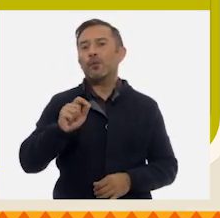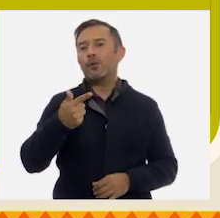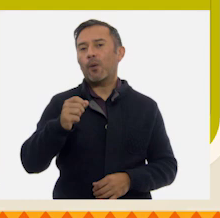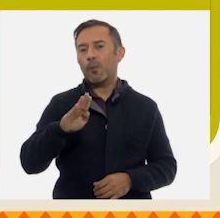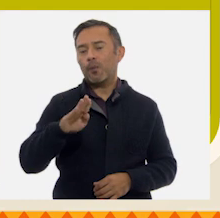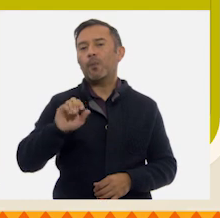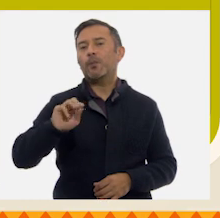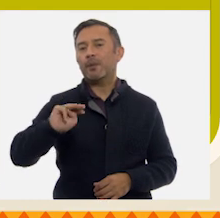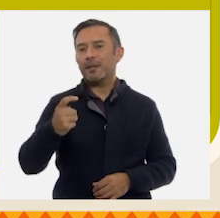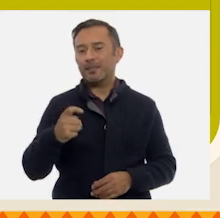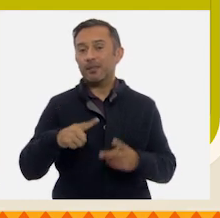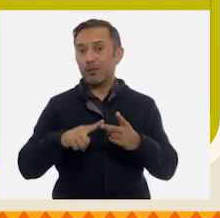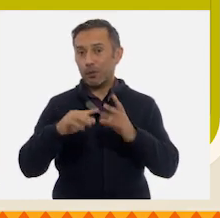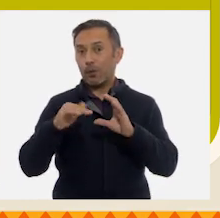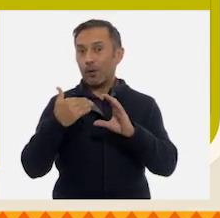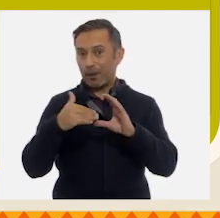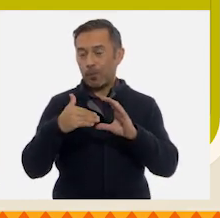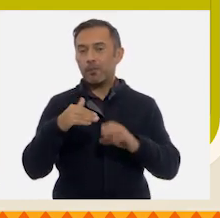Correo